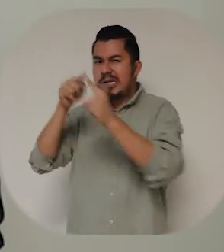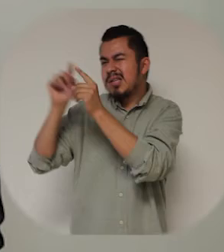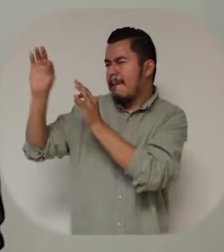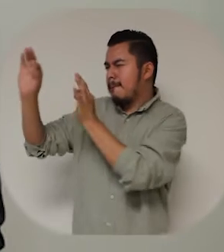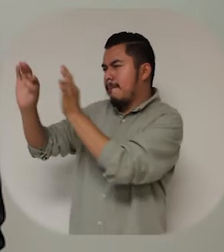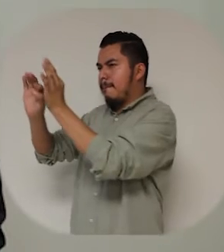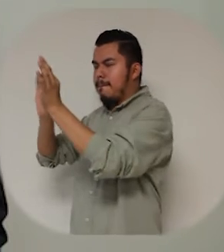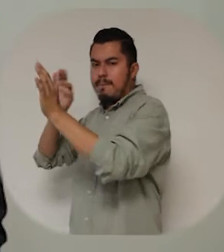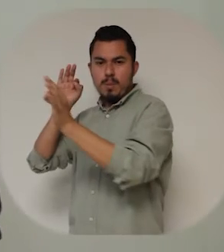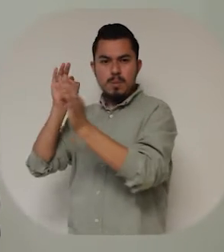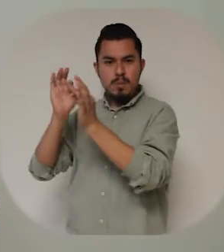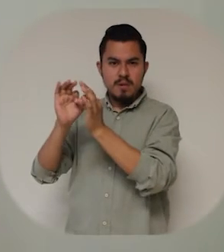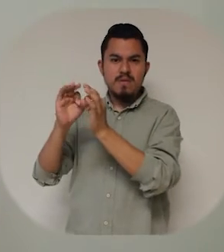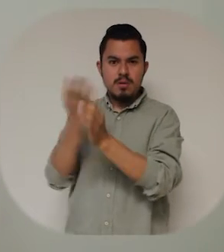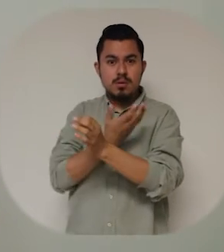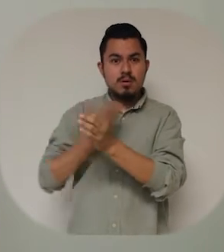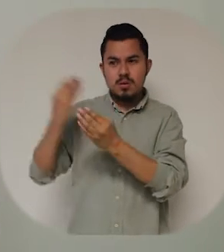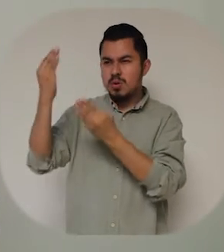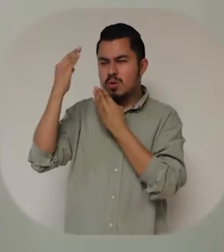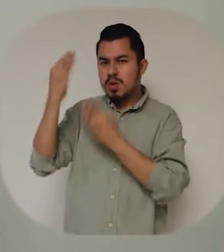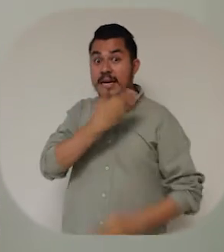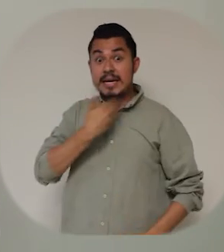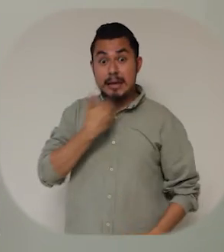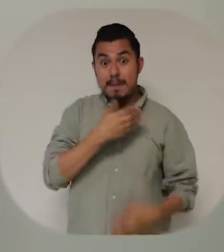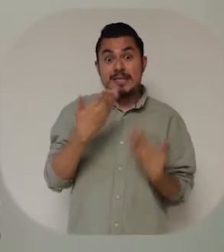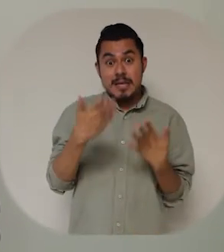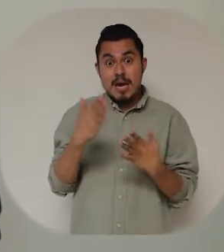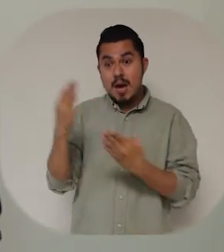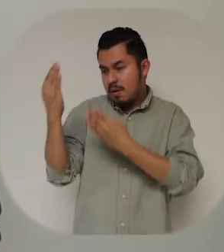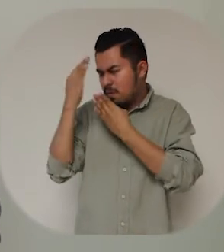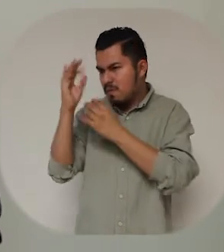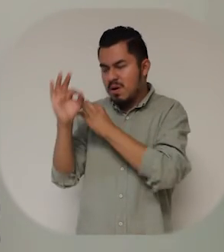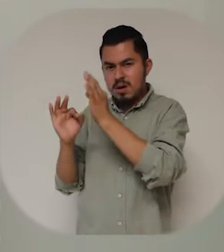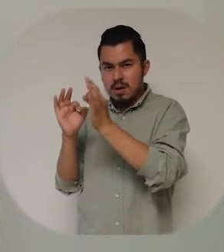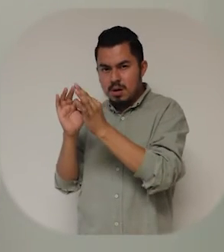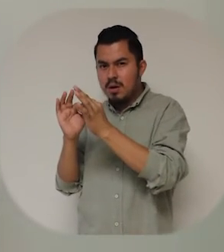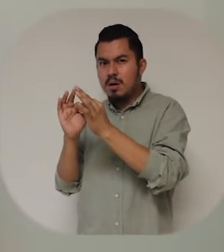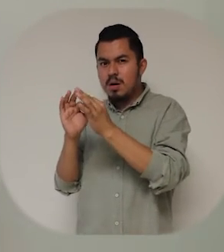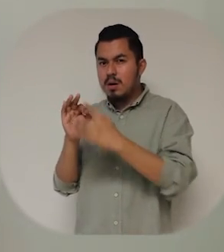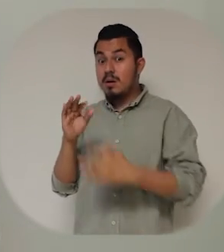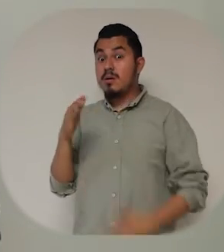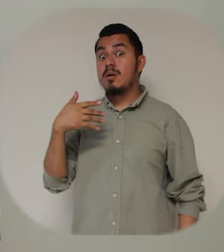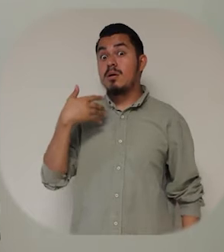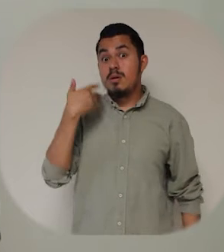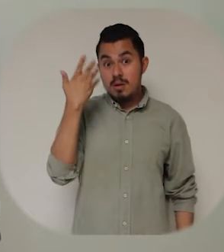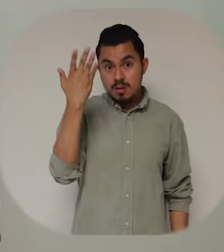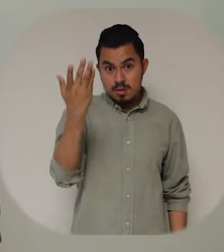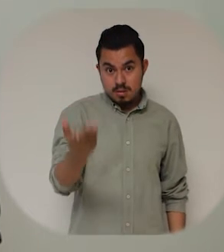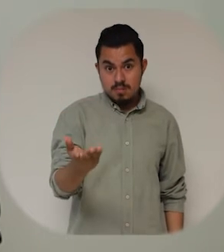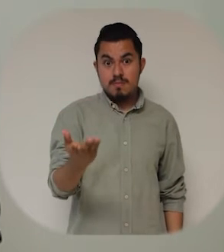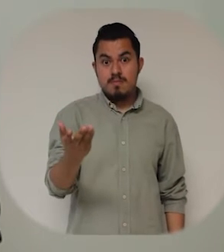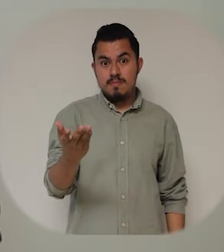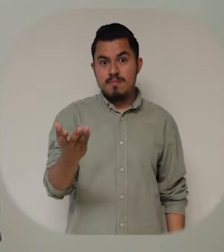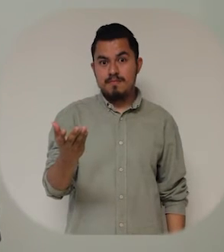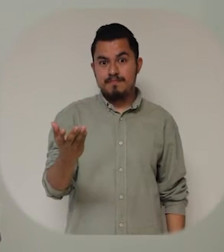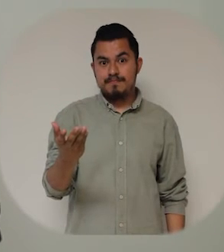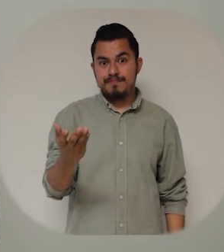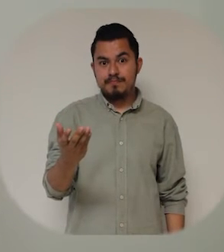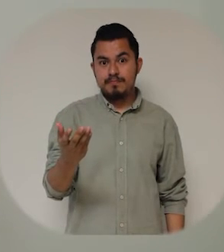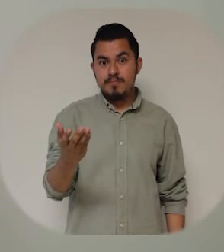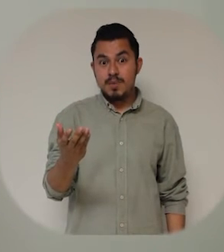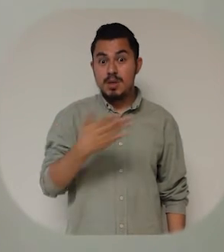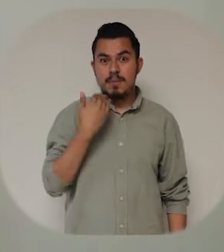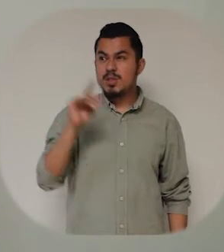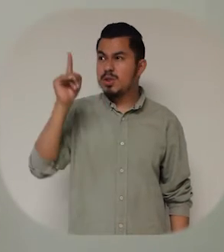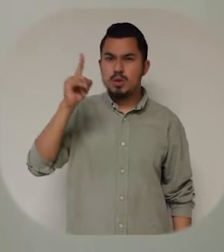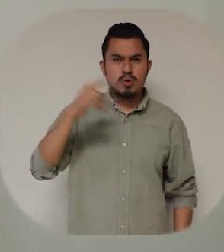sea perfecta, entonces se estará castigando a todos los desobedientes. Dios está